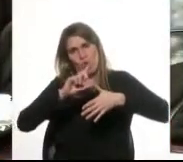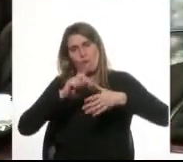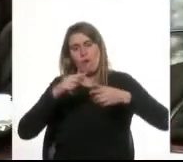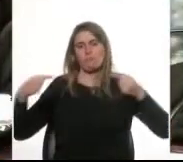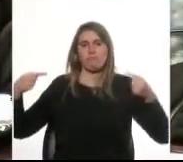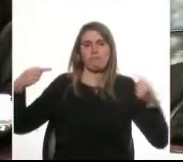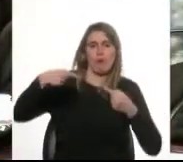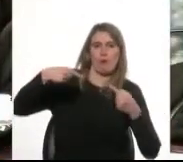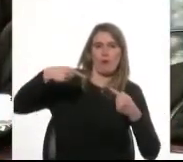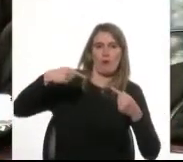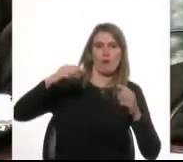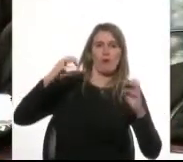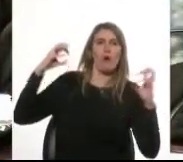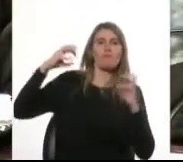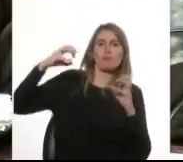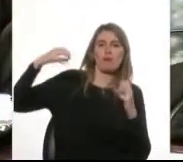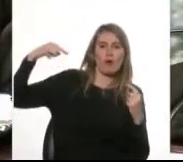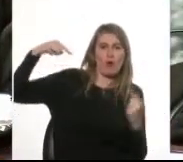polarizada.